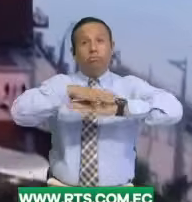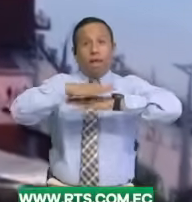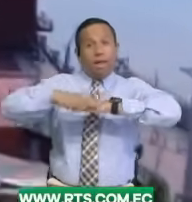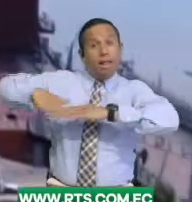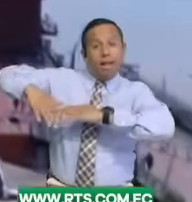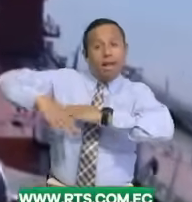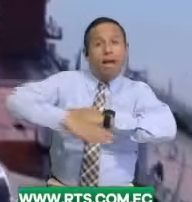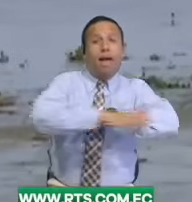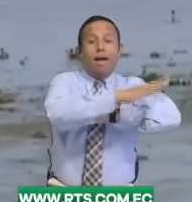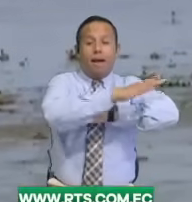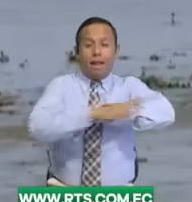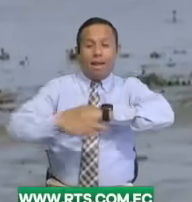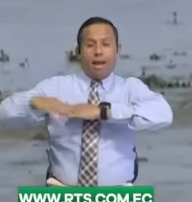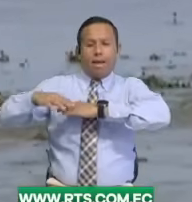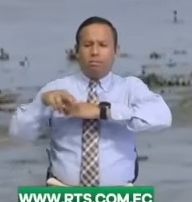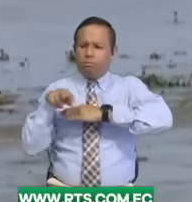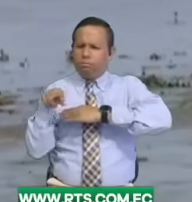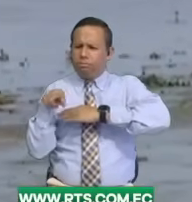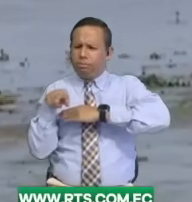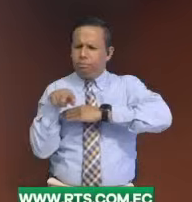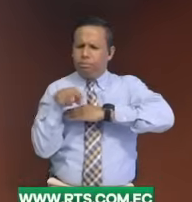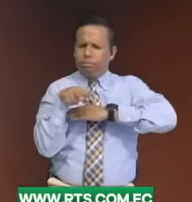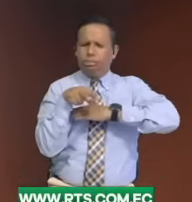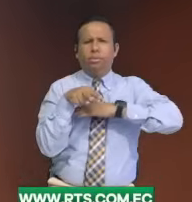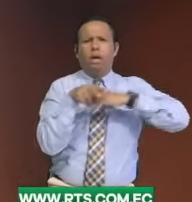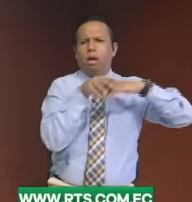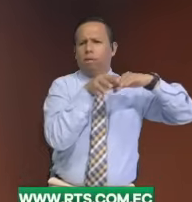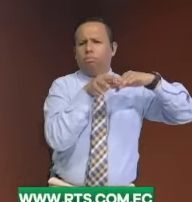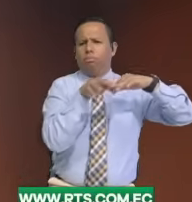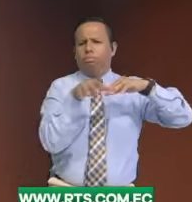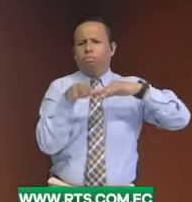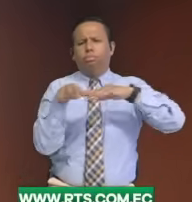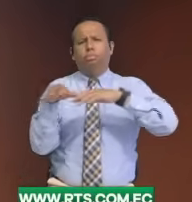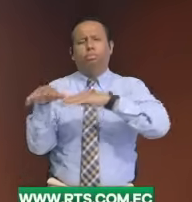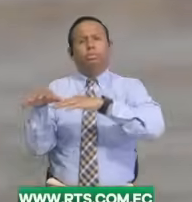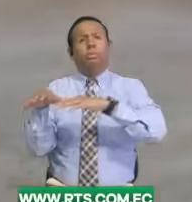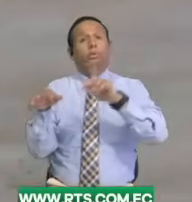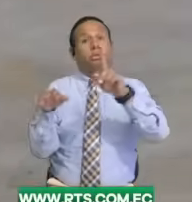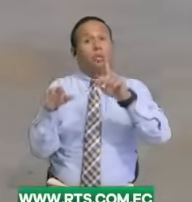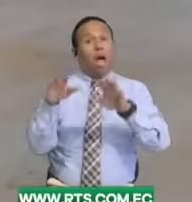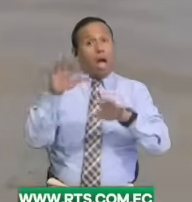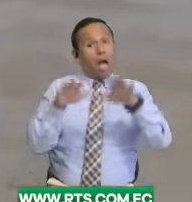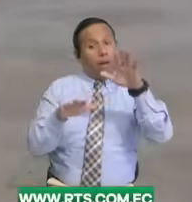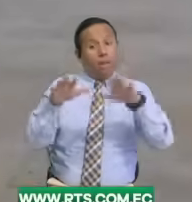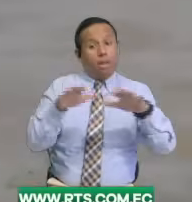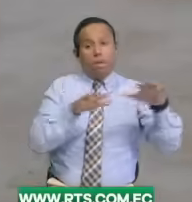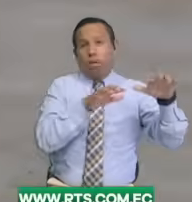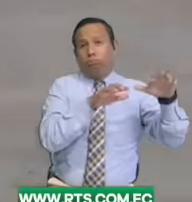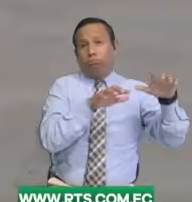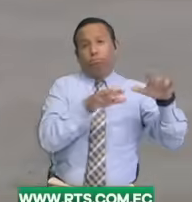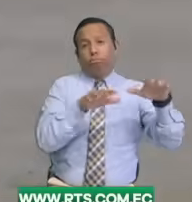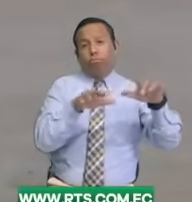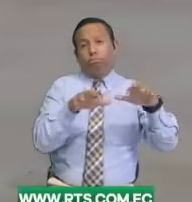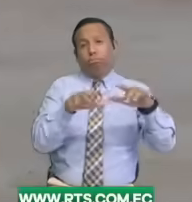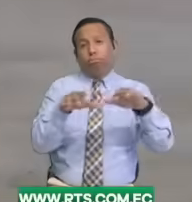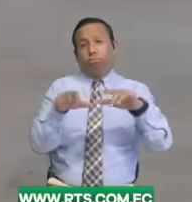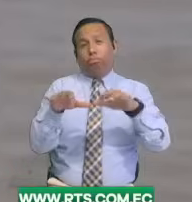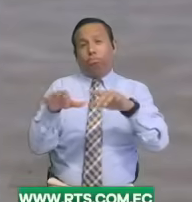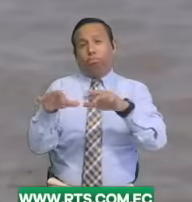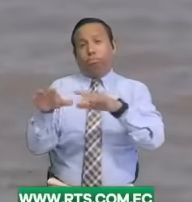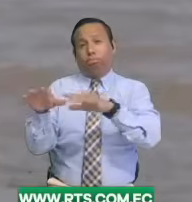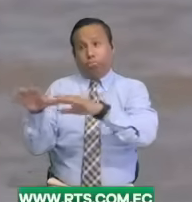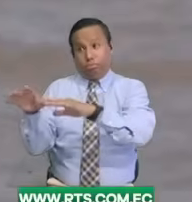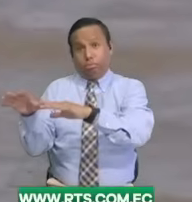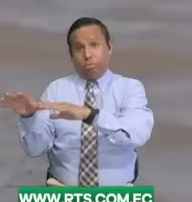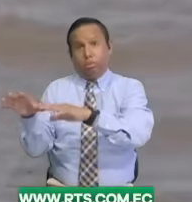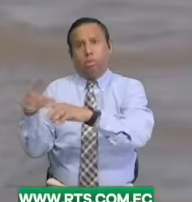observar el cambio de la dirección de la corriente. Si se fija bien, a momentos las lechugas de agua van hacia